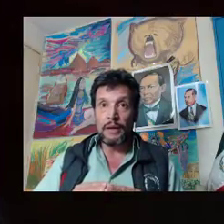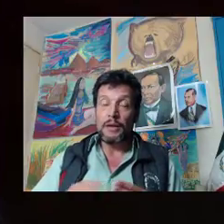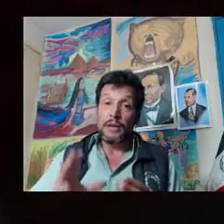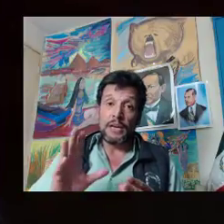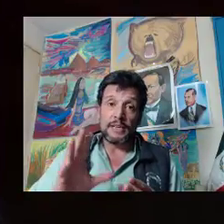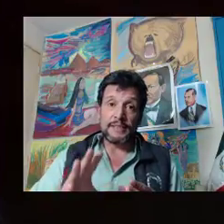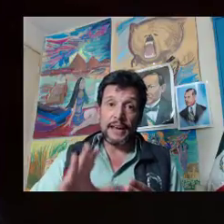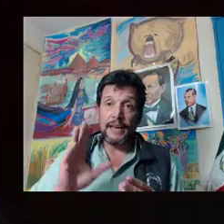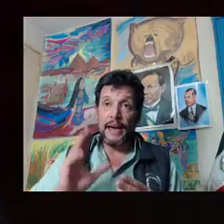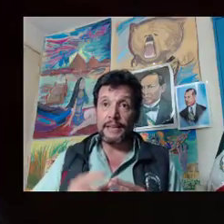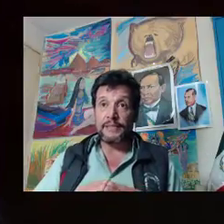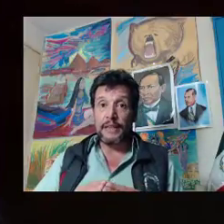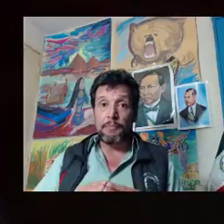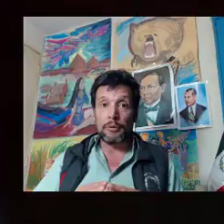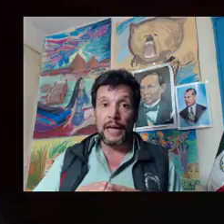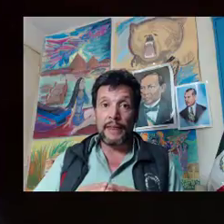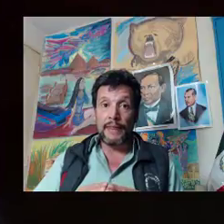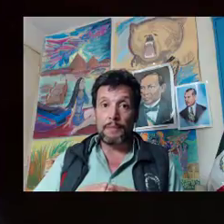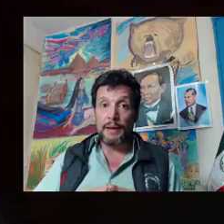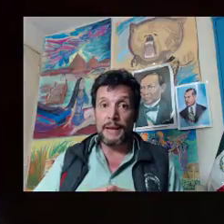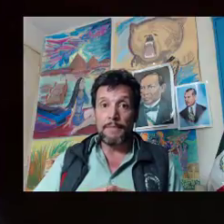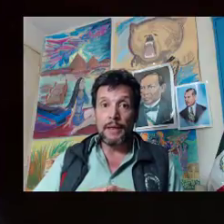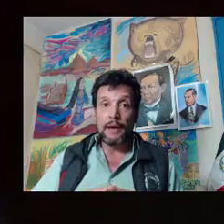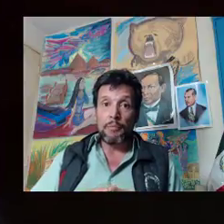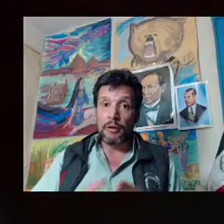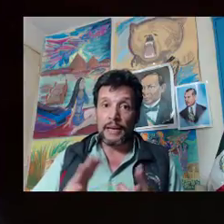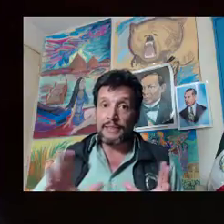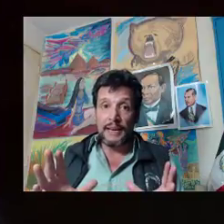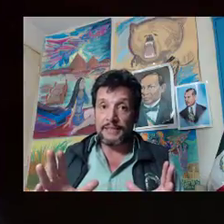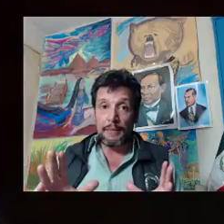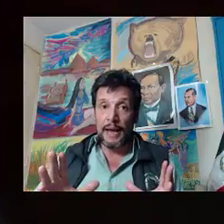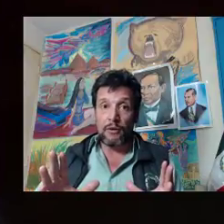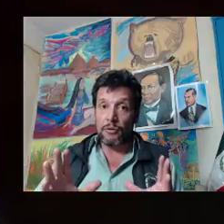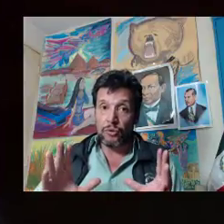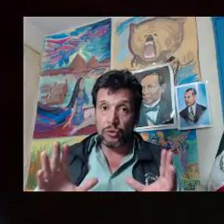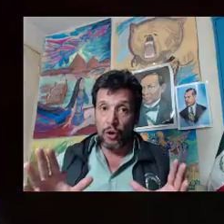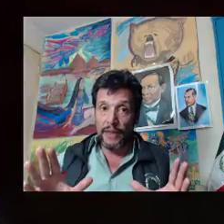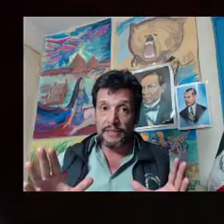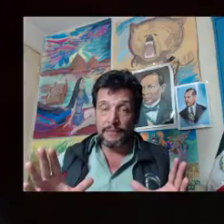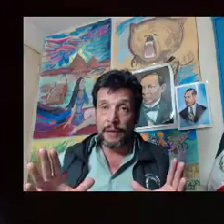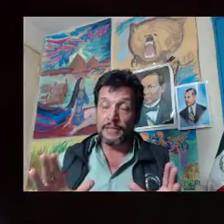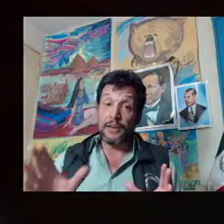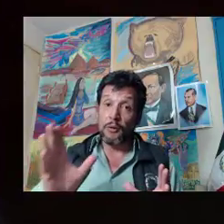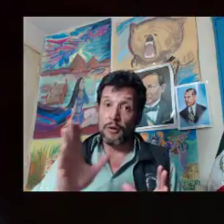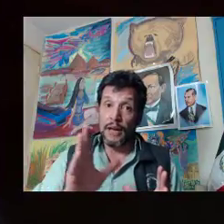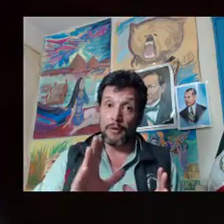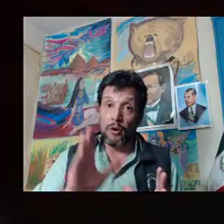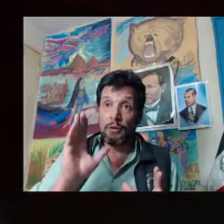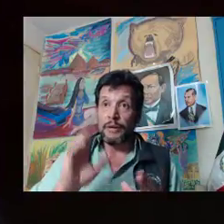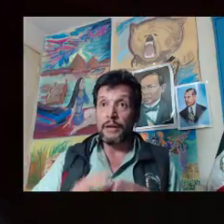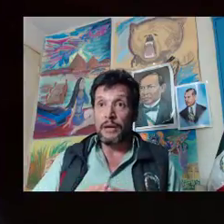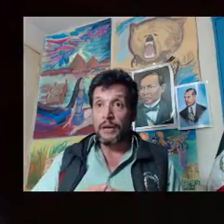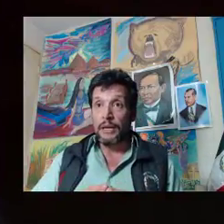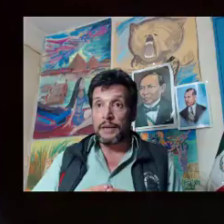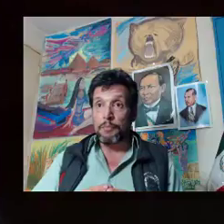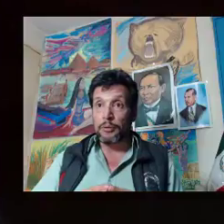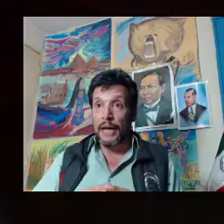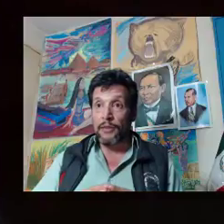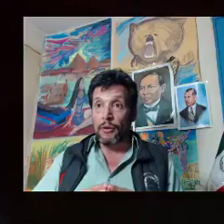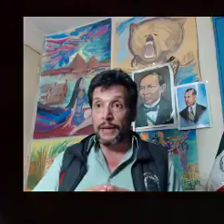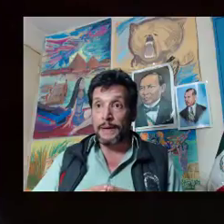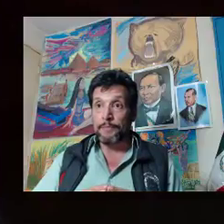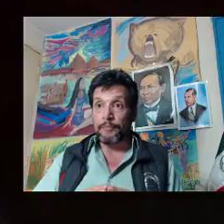dijo. Y les traje a esta diputada del PRI porque así les hablaron todas, así como le habló